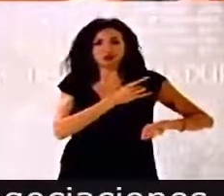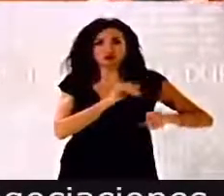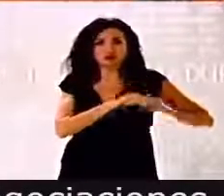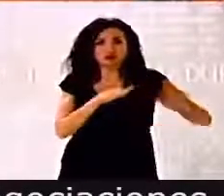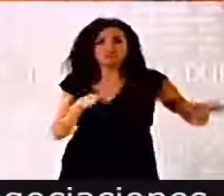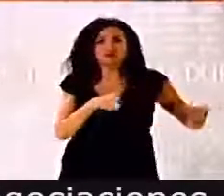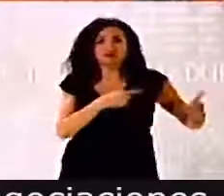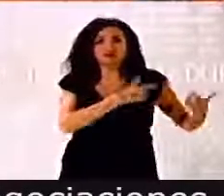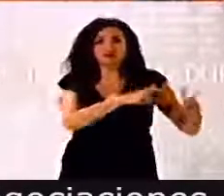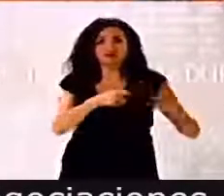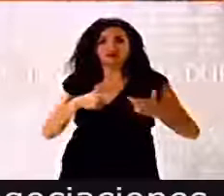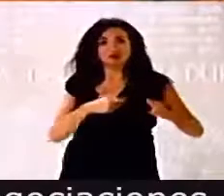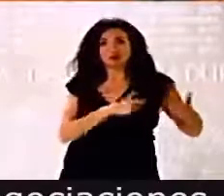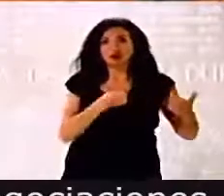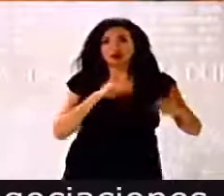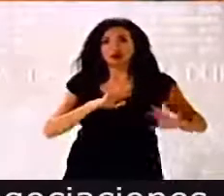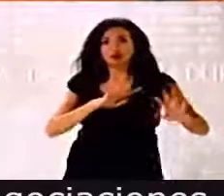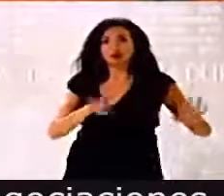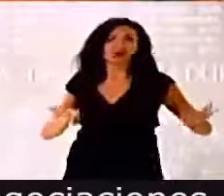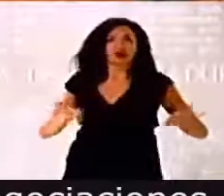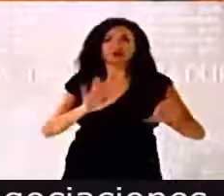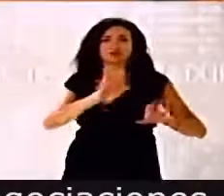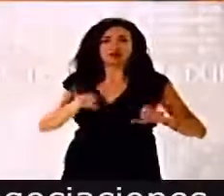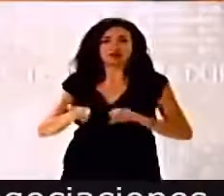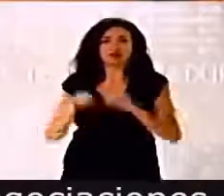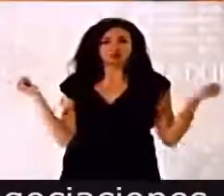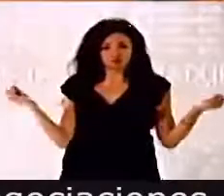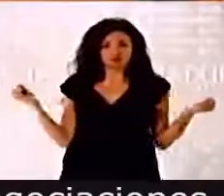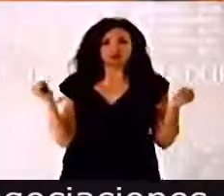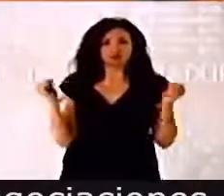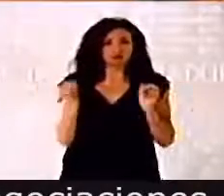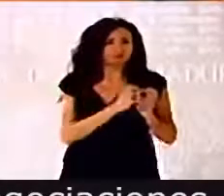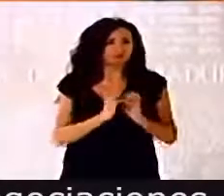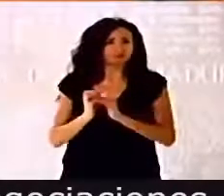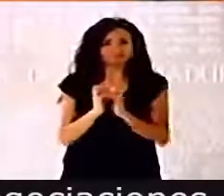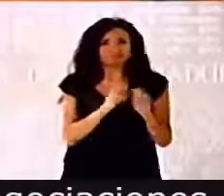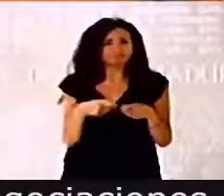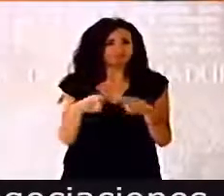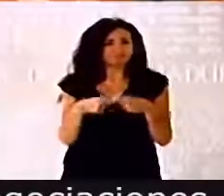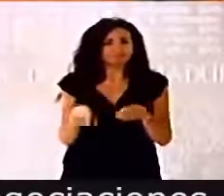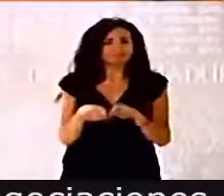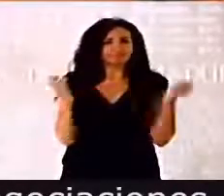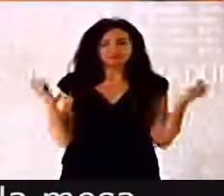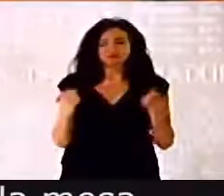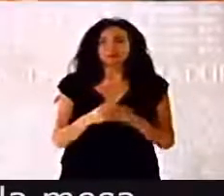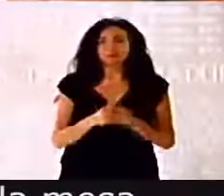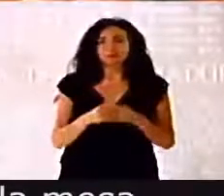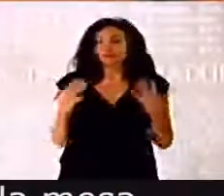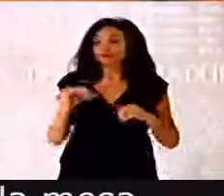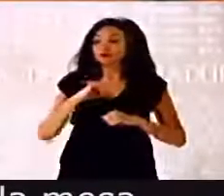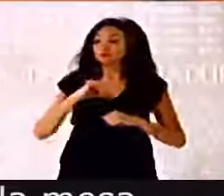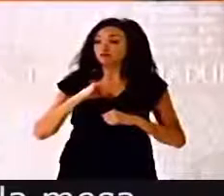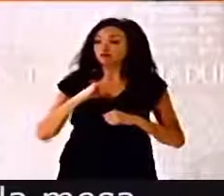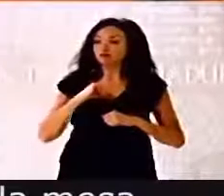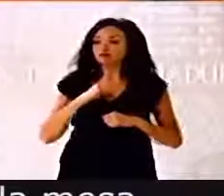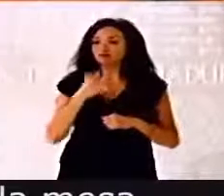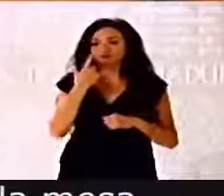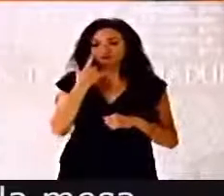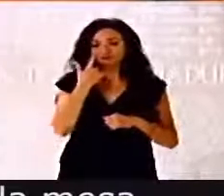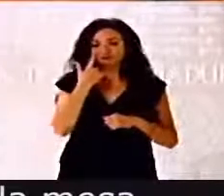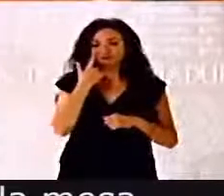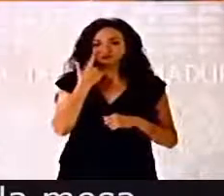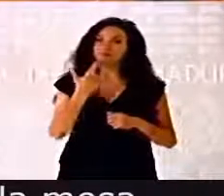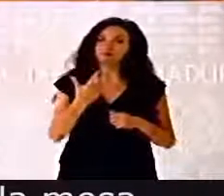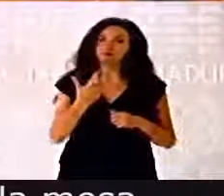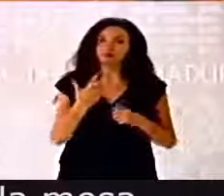sectorial. Esta mañana se ha manifestado, evidentemente lo sabe. A la espera todavía de conformar cómo se